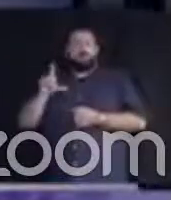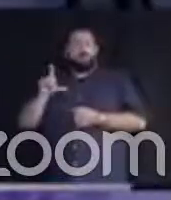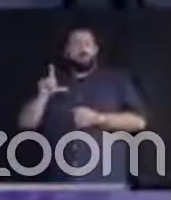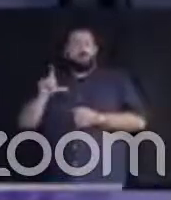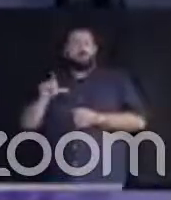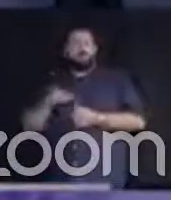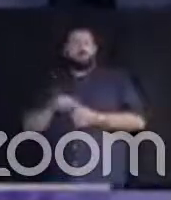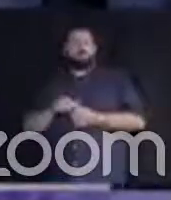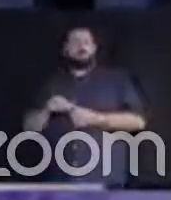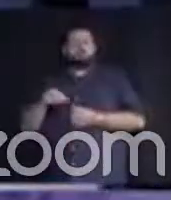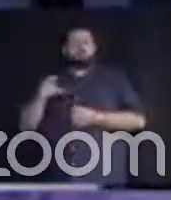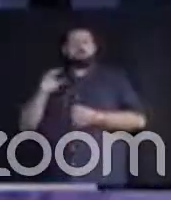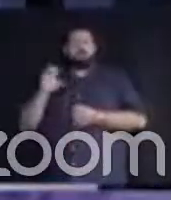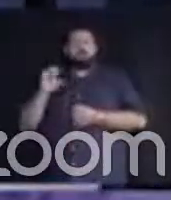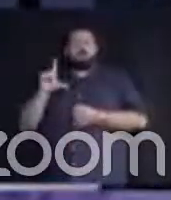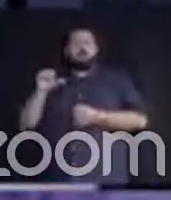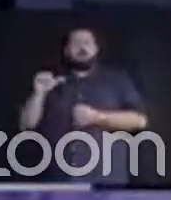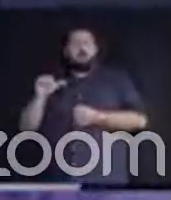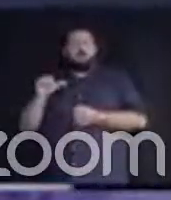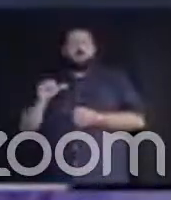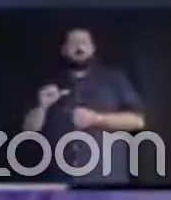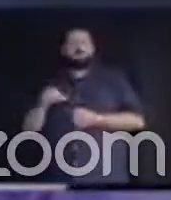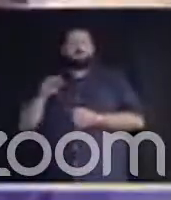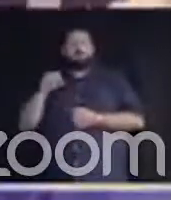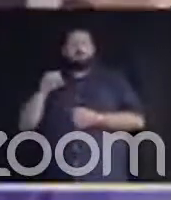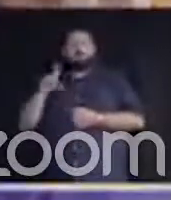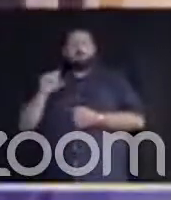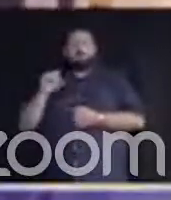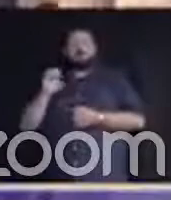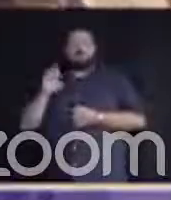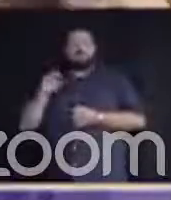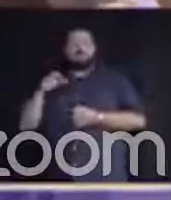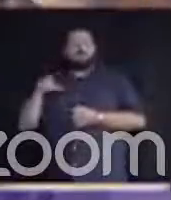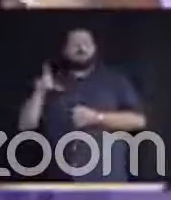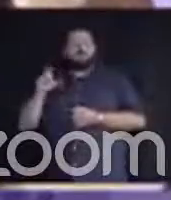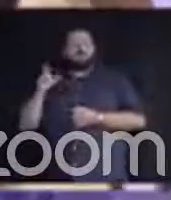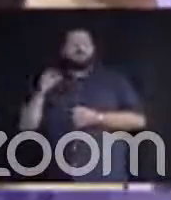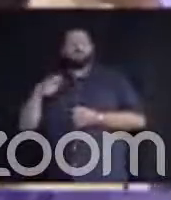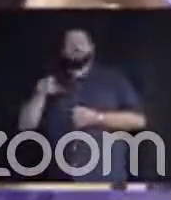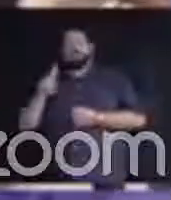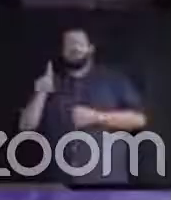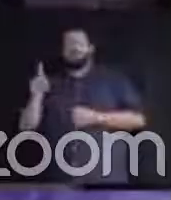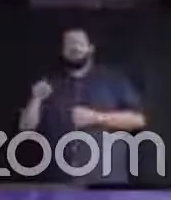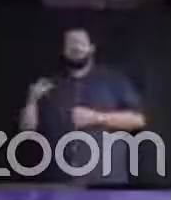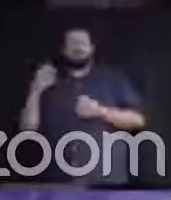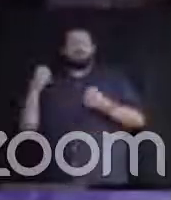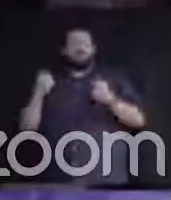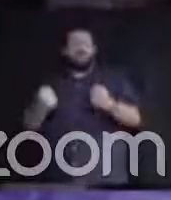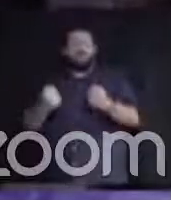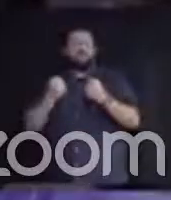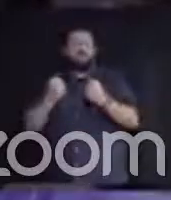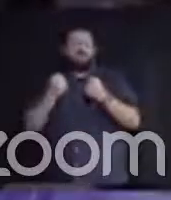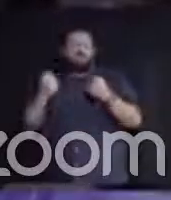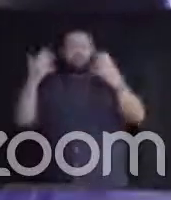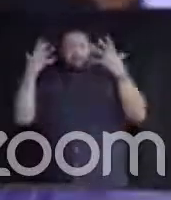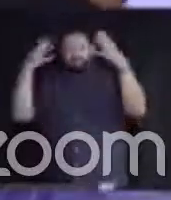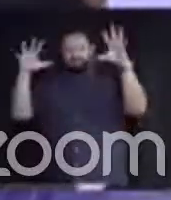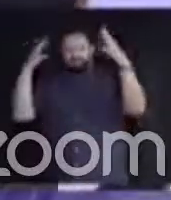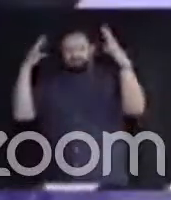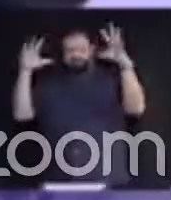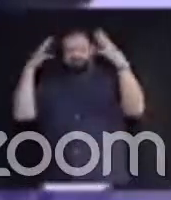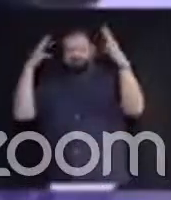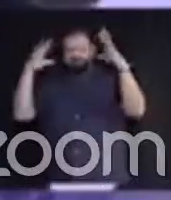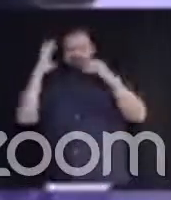Castruita, Celia Enríquez y Miguel Ángel Enríquez. ¡Fuerte el aplauso! ¡Felicidades!